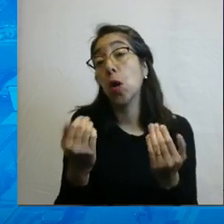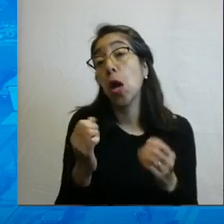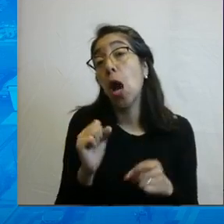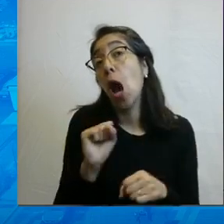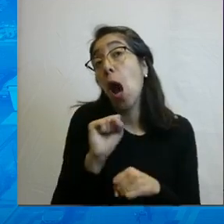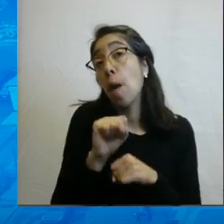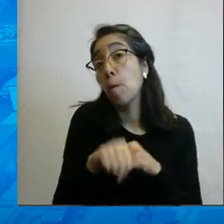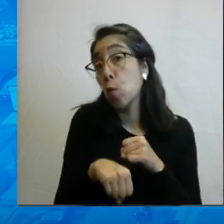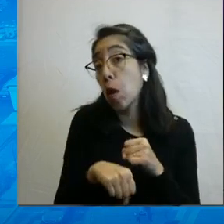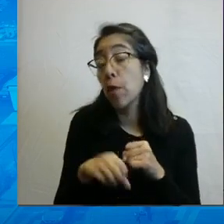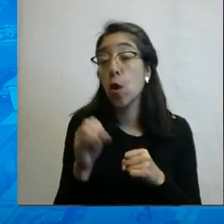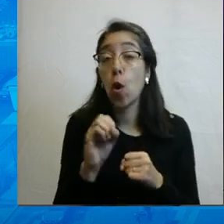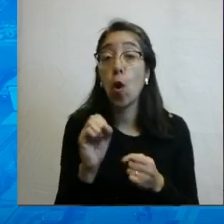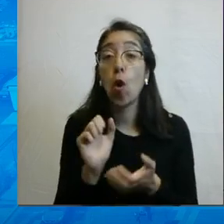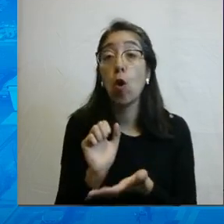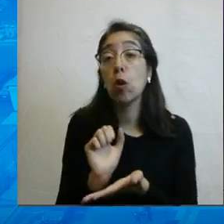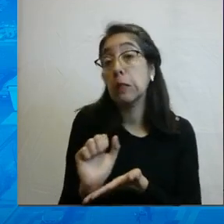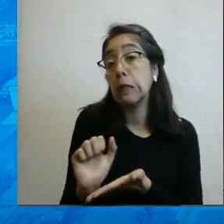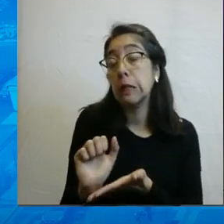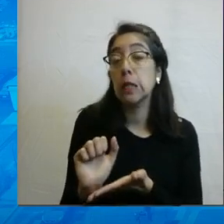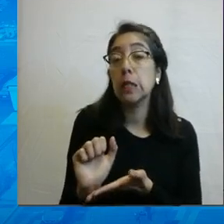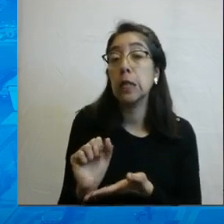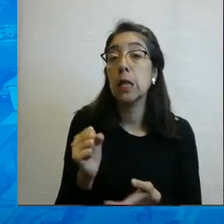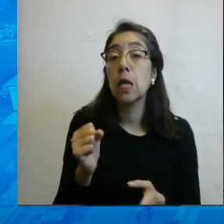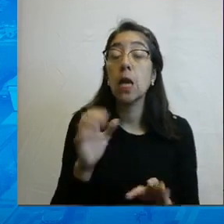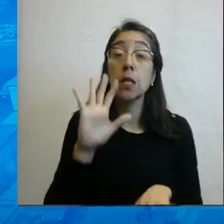la corporación de estos montos.